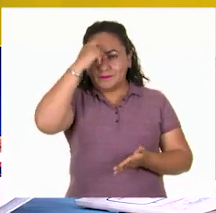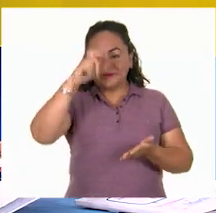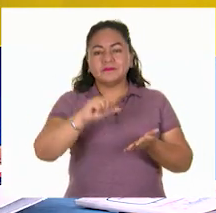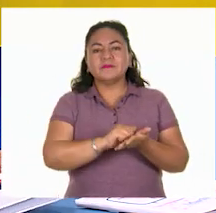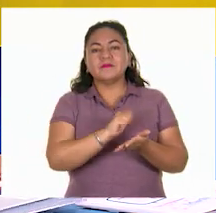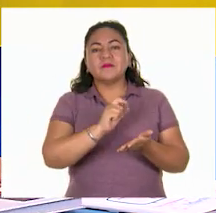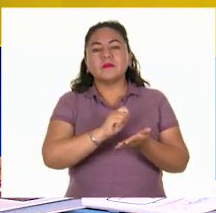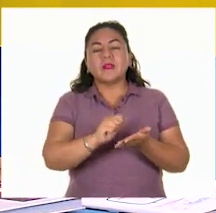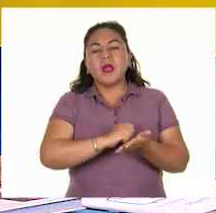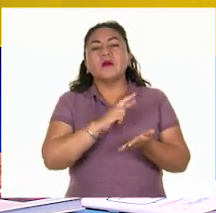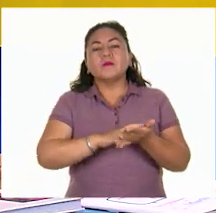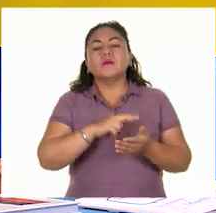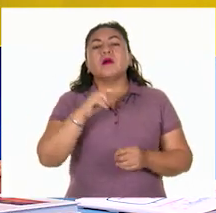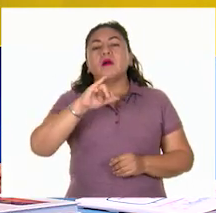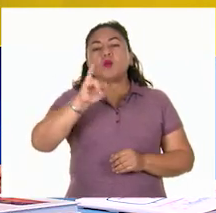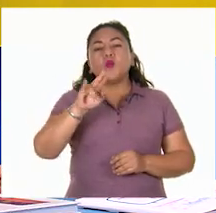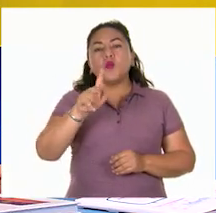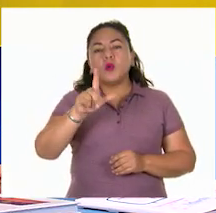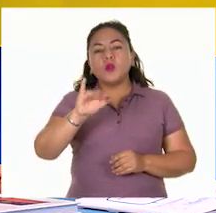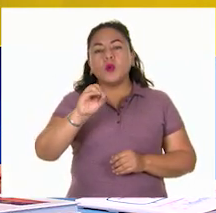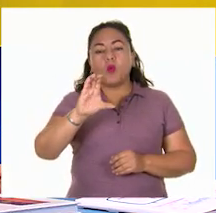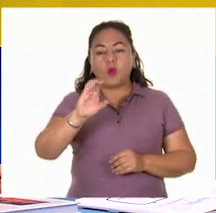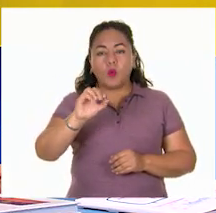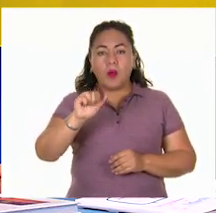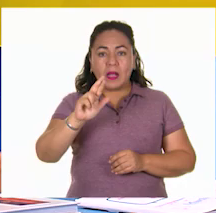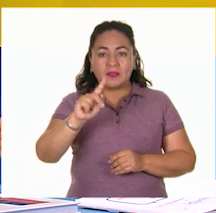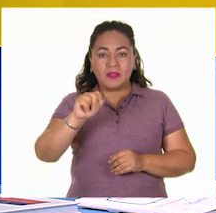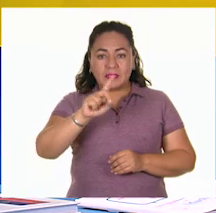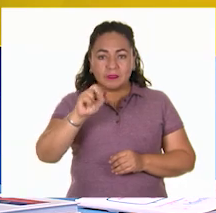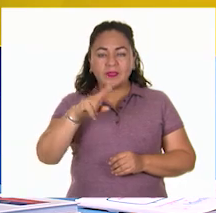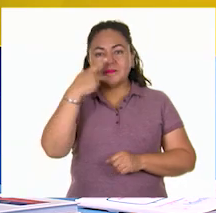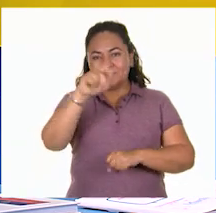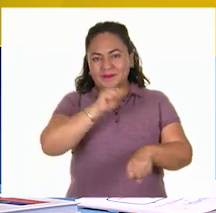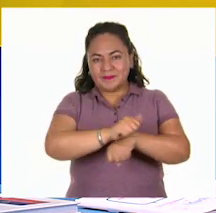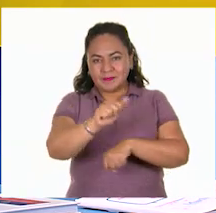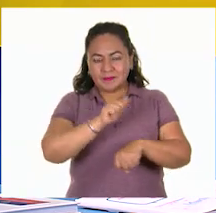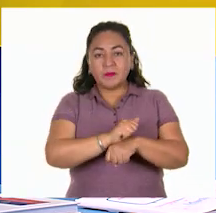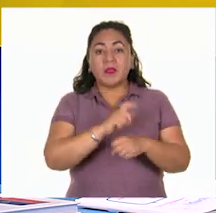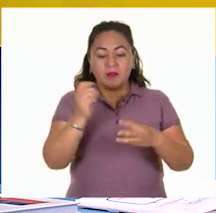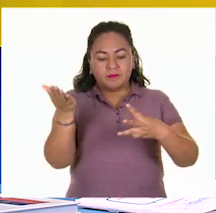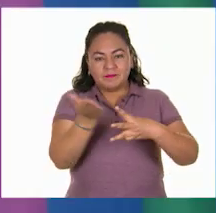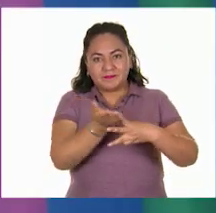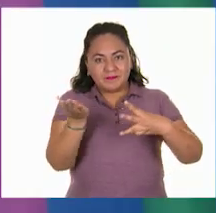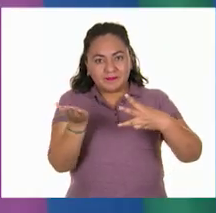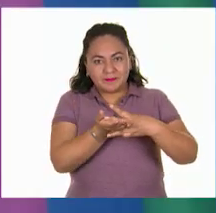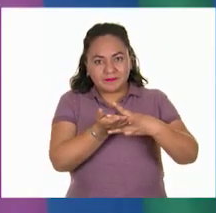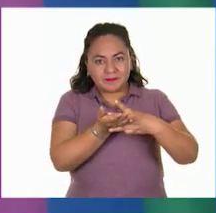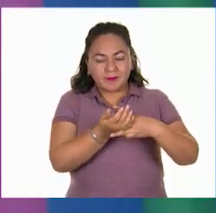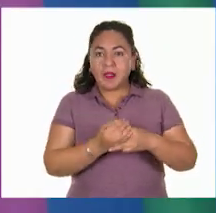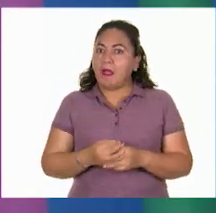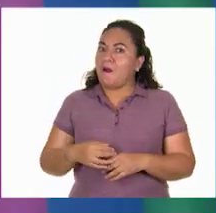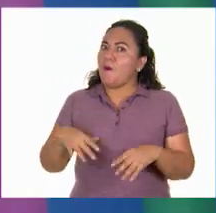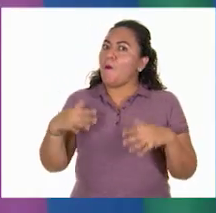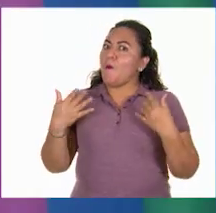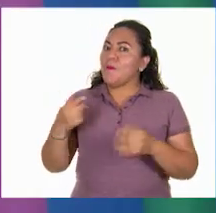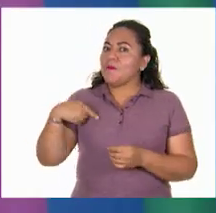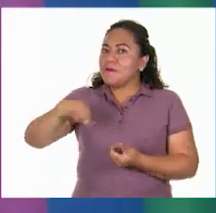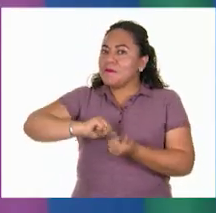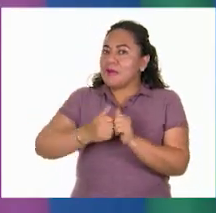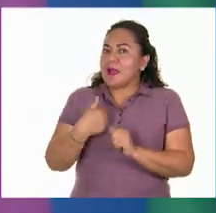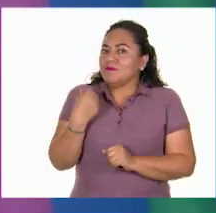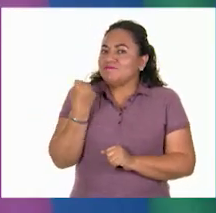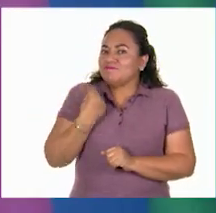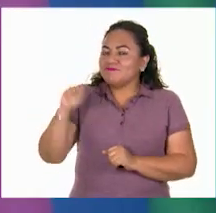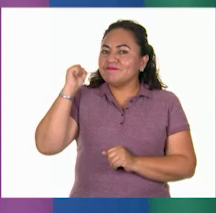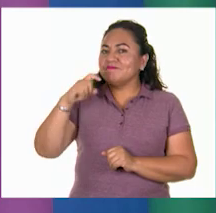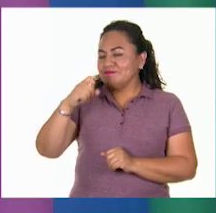argentino Julio Cortázar, que está dividido en 3 partes. Y nos vamos a volver expertas en Cortázar. Bueno,